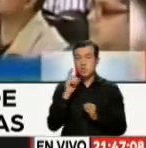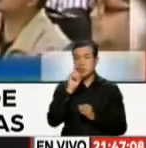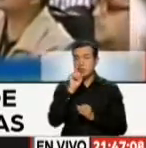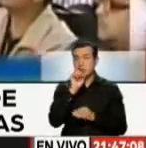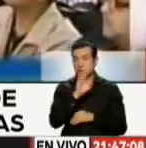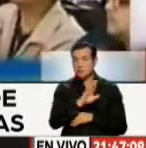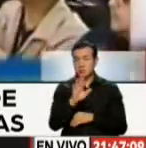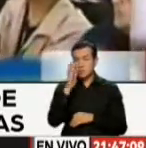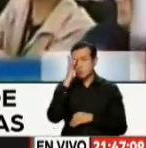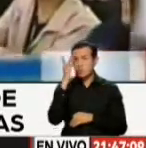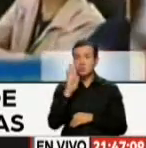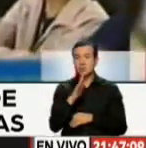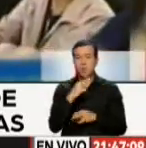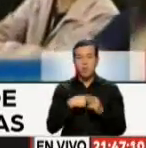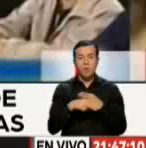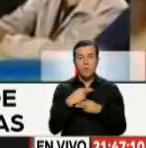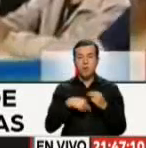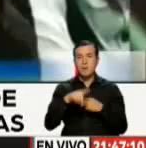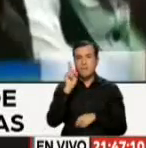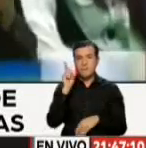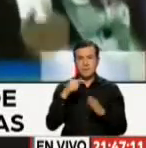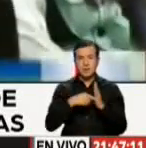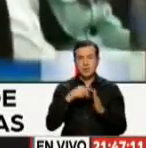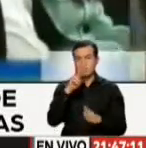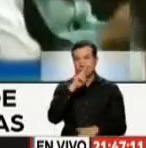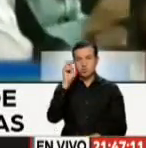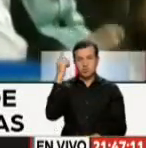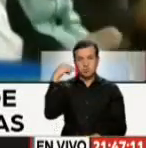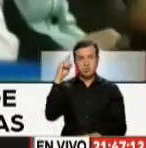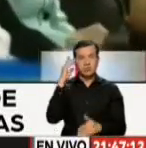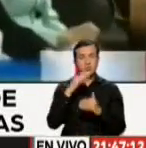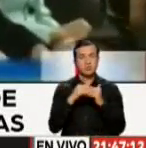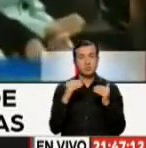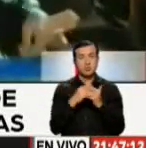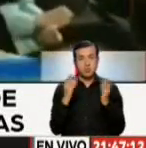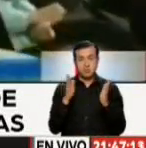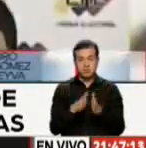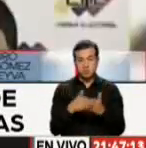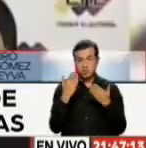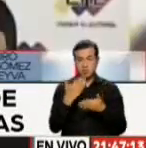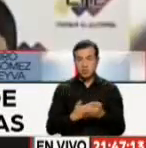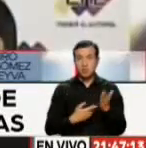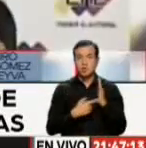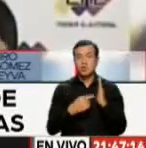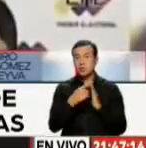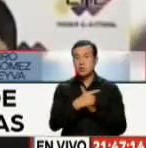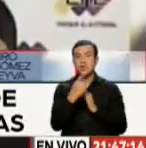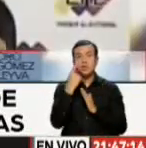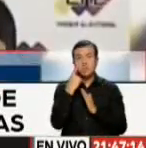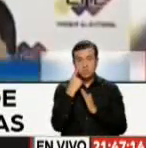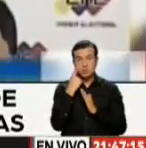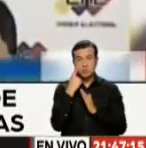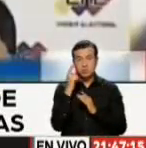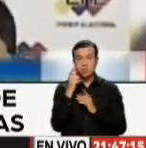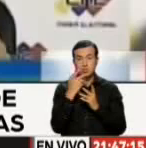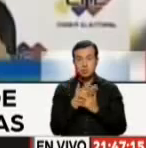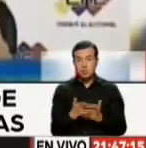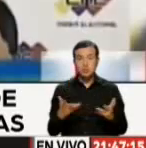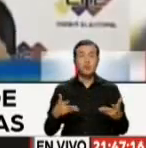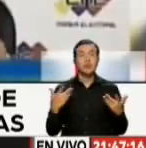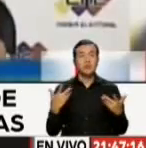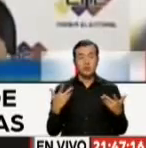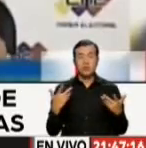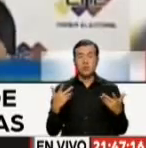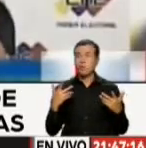Maduro, acusados de lavar más de 1.200 millones de dólares. El diario Nueva Herald asegura que entre los inmuebles se incluye